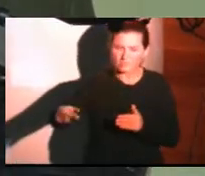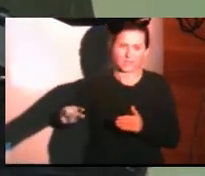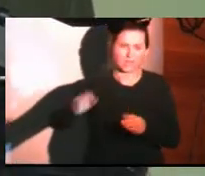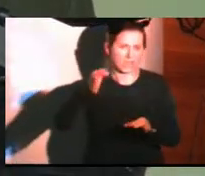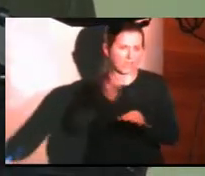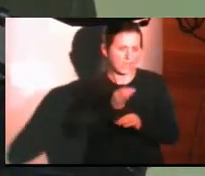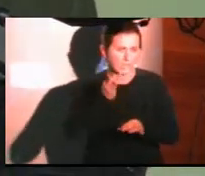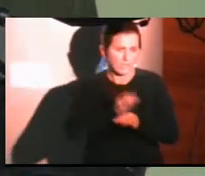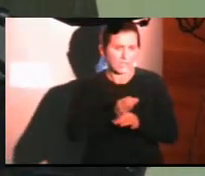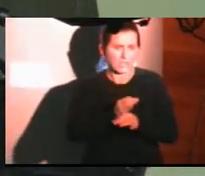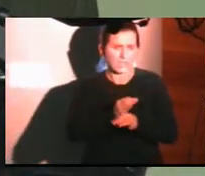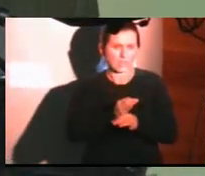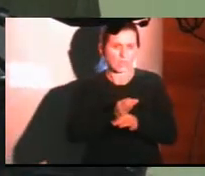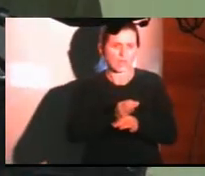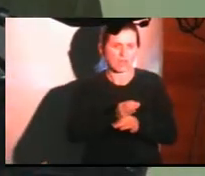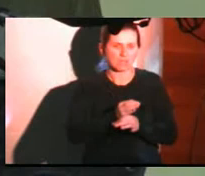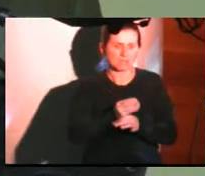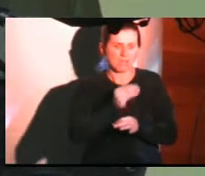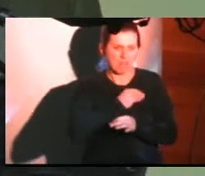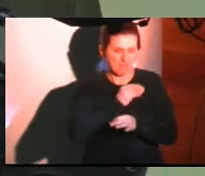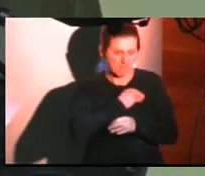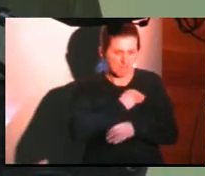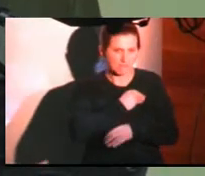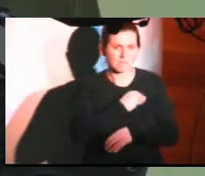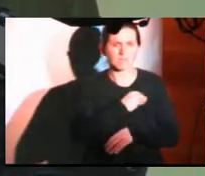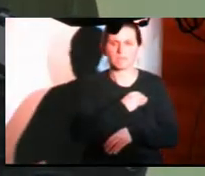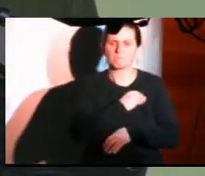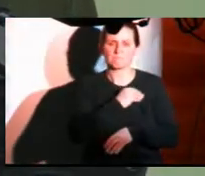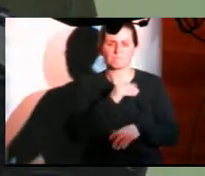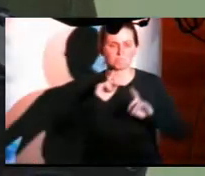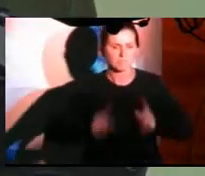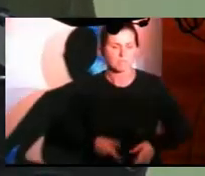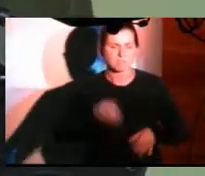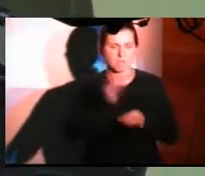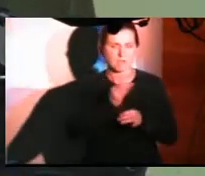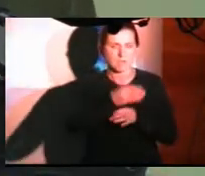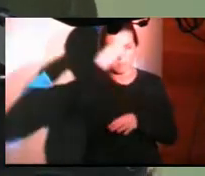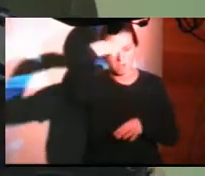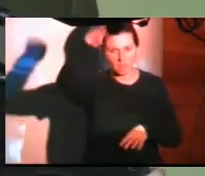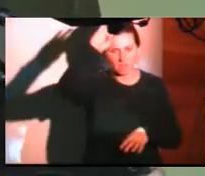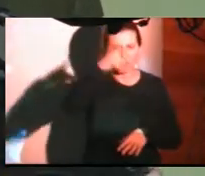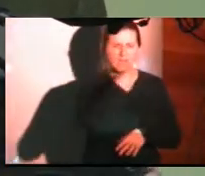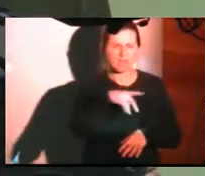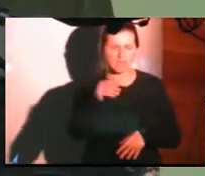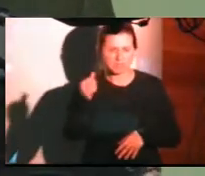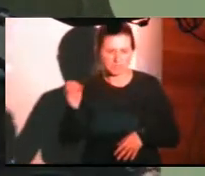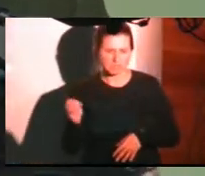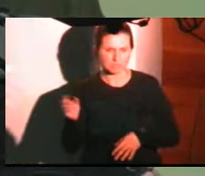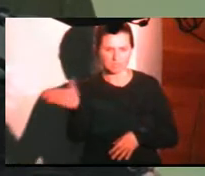escuelas albergue y las escuelas rurales, que son 160 en toda la provincia, tener la posibilidad de que nuestros chicos